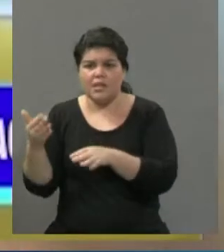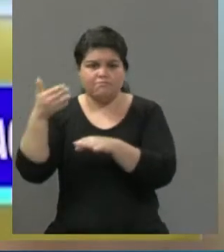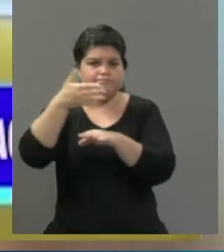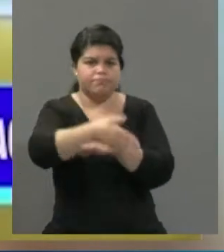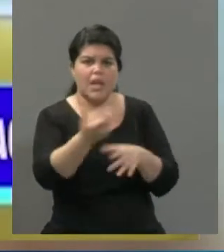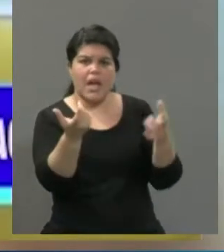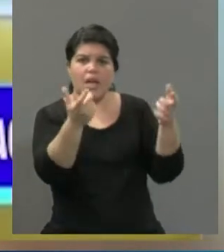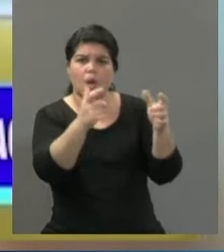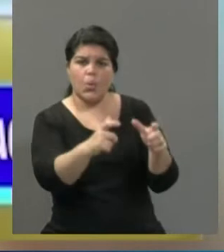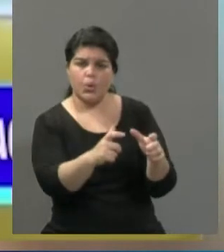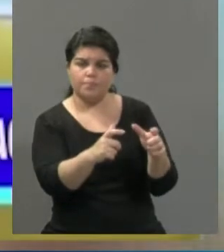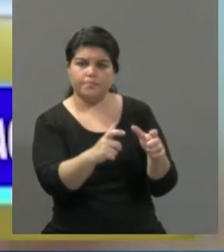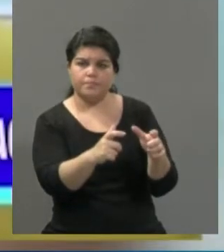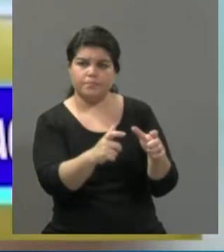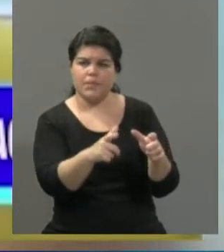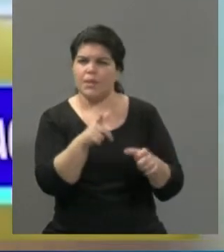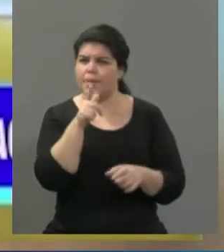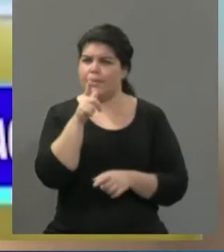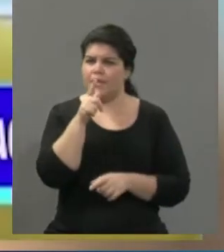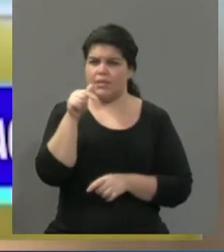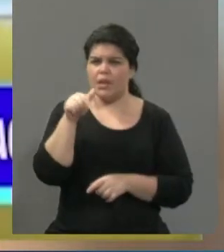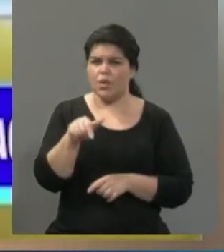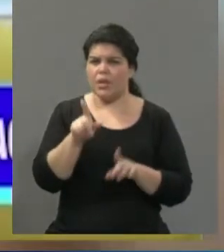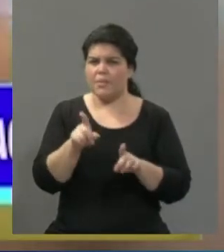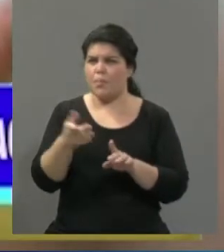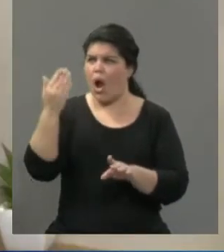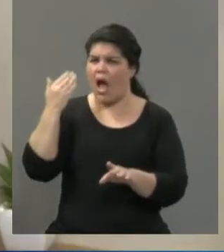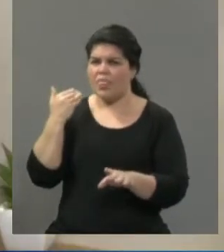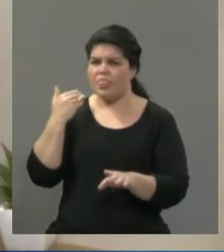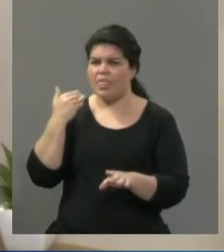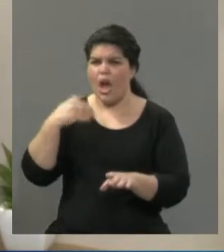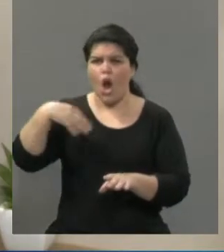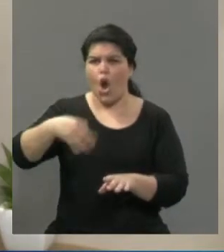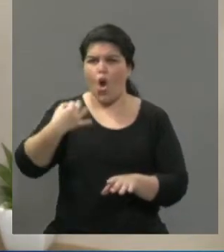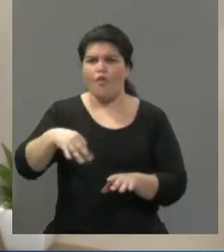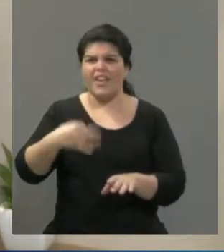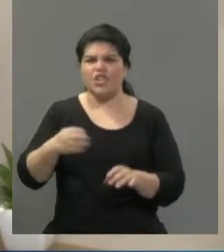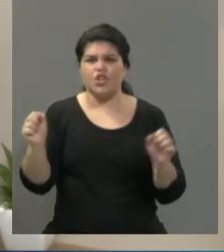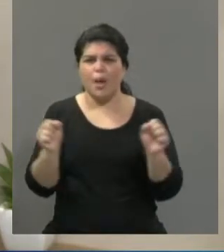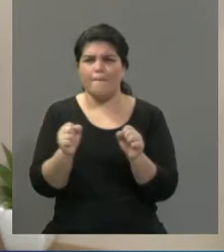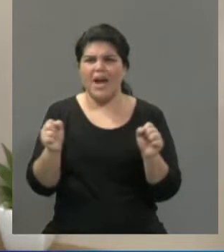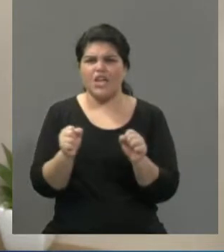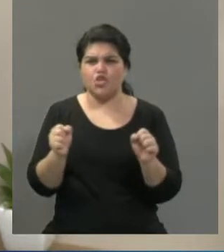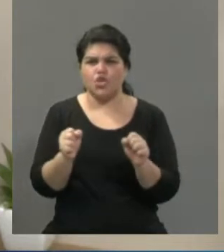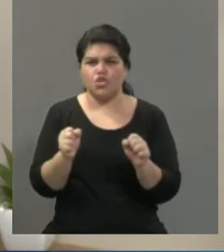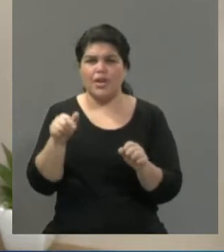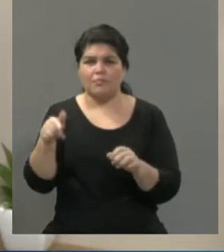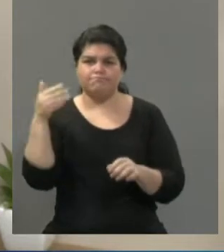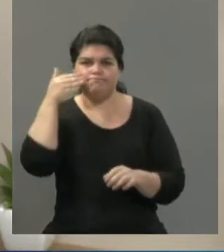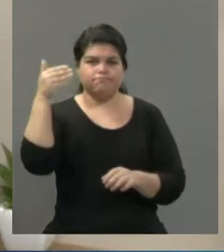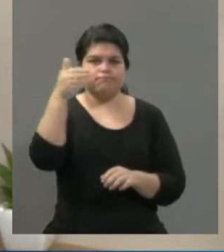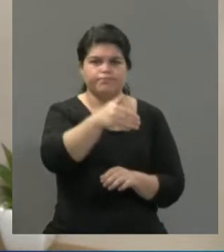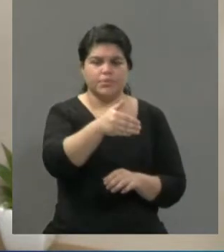de aislamiento. Sí. Sí, fue cuando fue el momento obligatorio de mayo. Del ASPO. Mira, nosotros